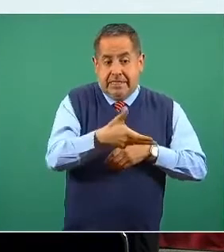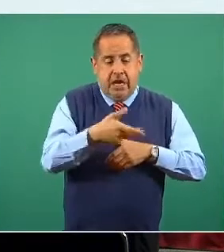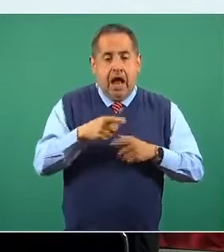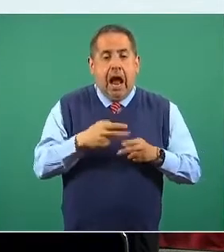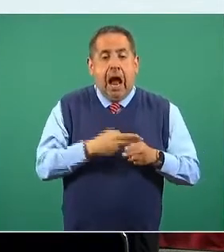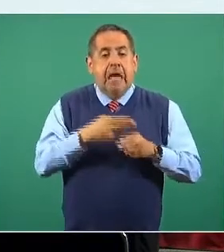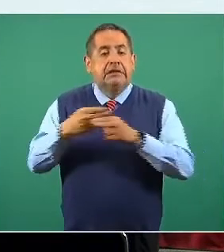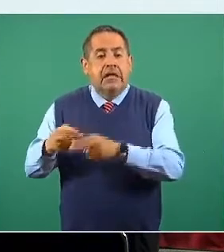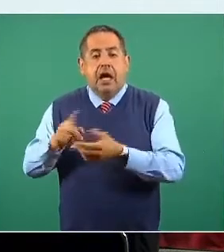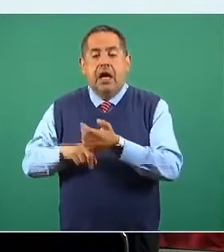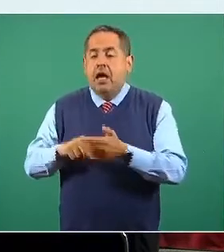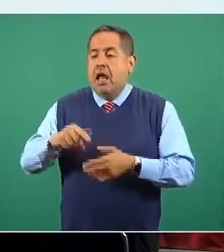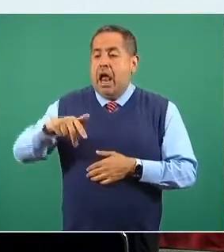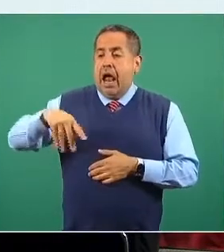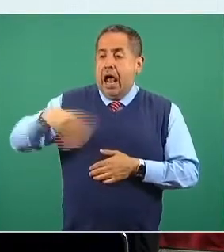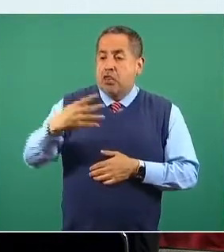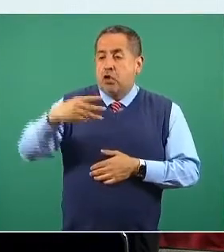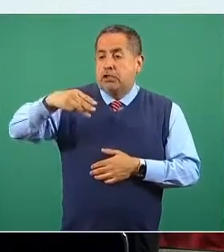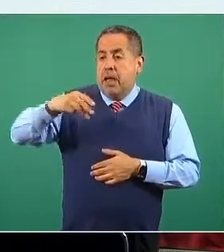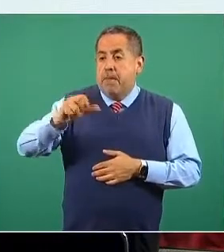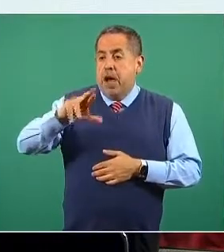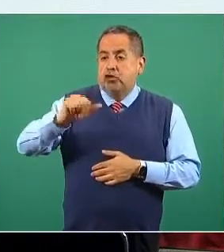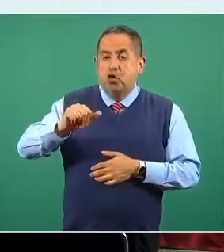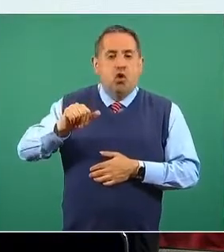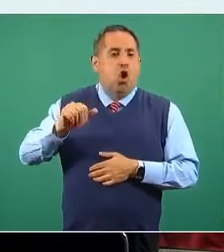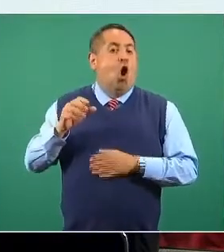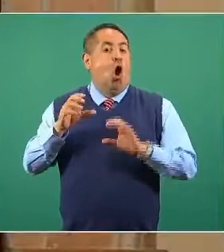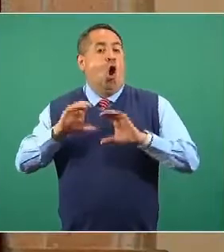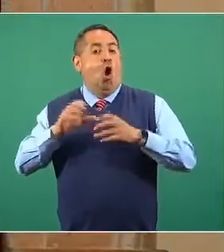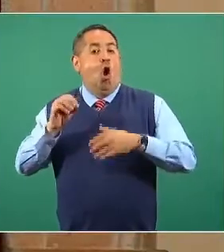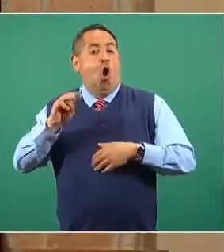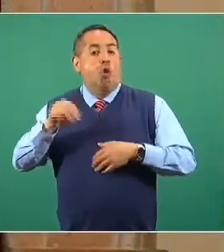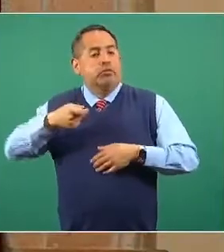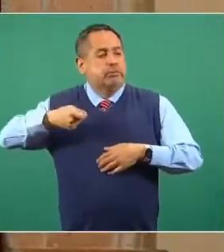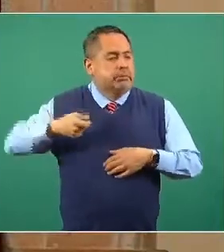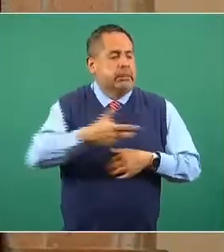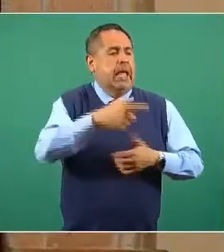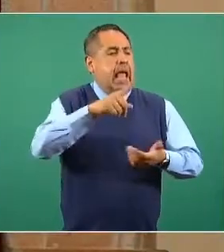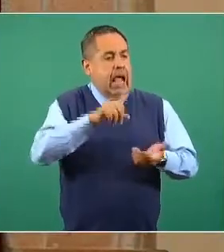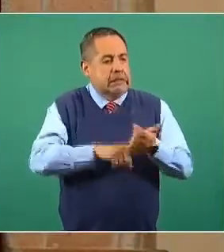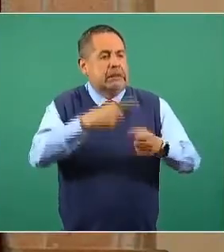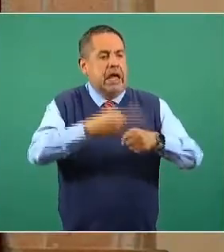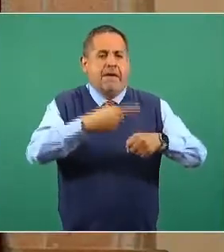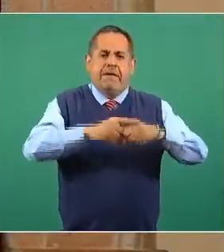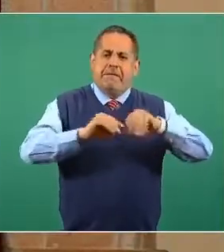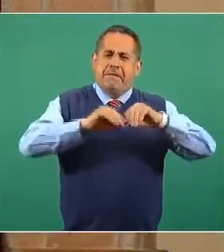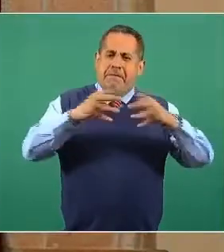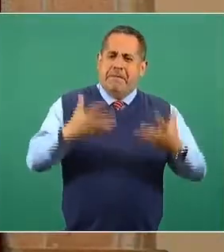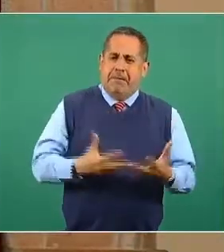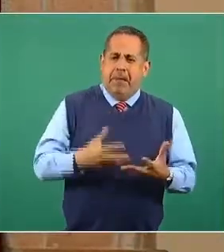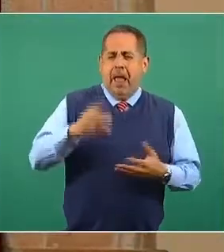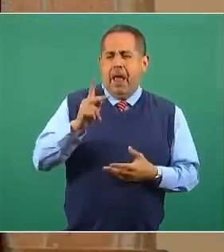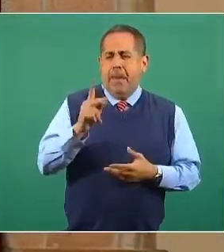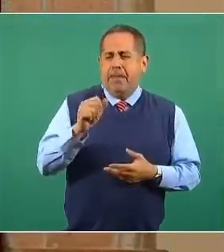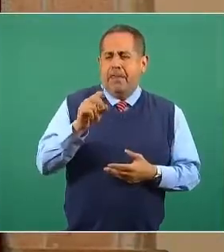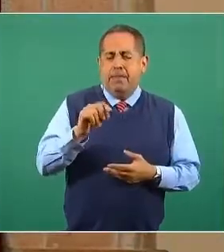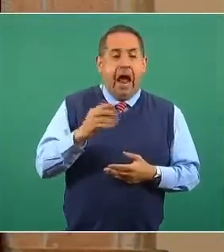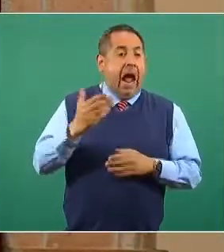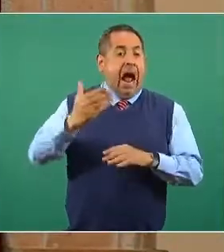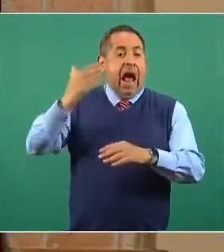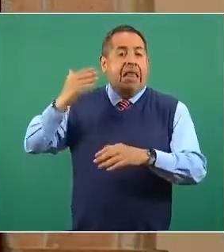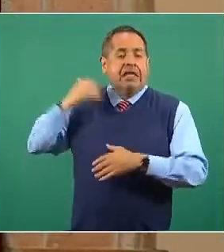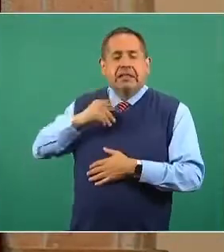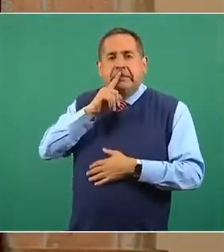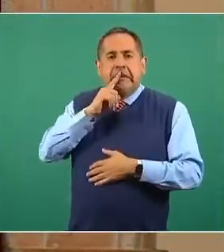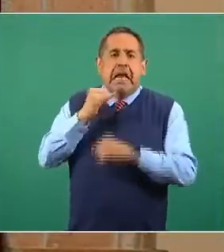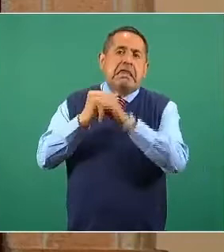de marzo fue cuando recién se declaró la pandemia. En ese entonces, en enero, todavía hablábamos de un riesgo internacional que todavía se